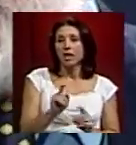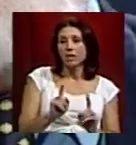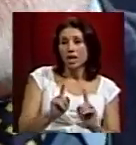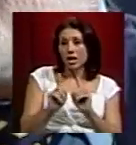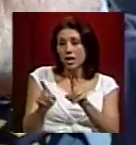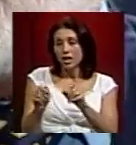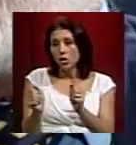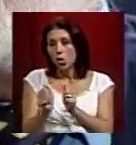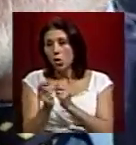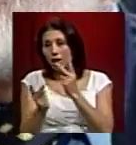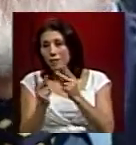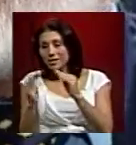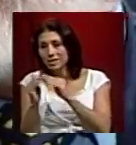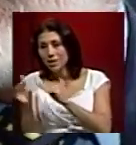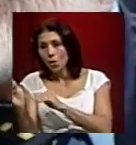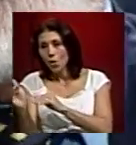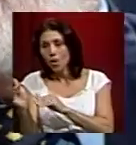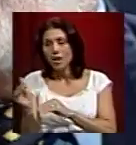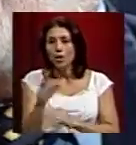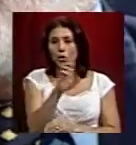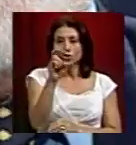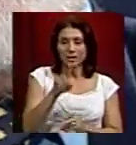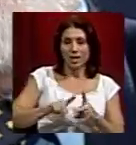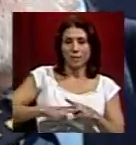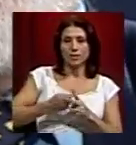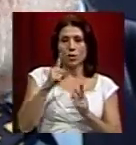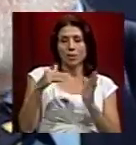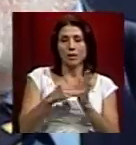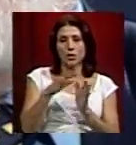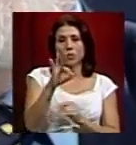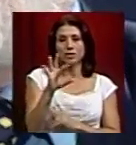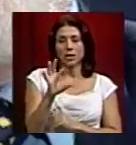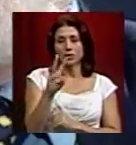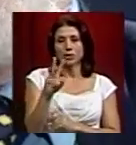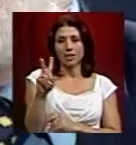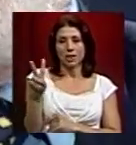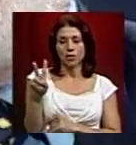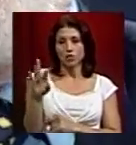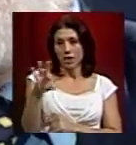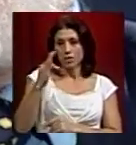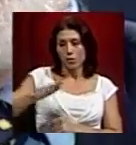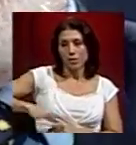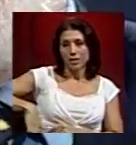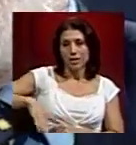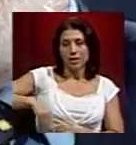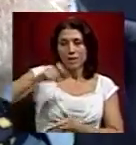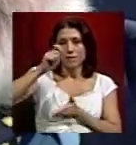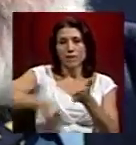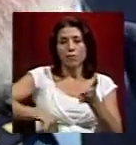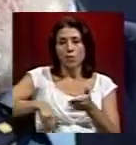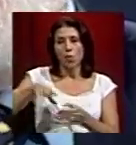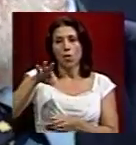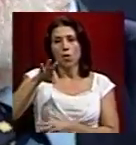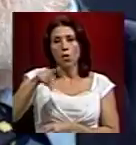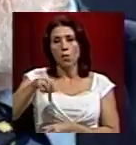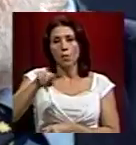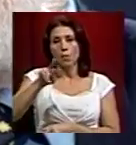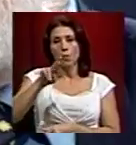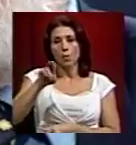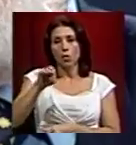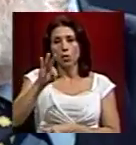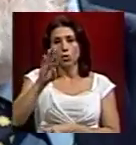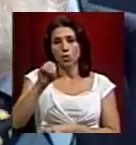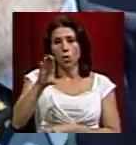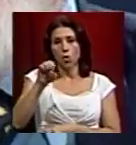par, y Costa Rica lo empezó en 1962, cuando tardíamente firmó el protocolo de Managua del Tratado de Libre Comercio